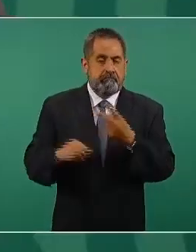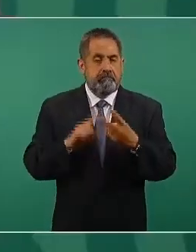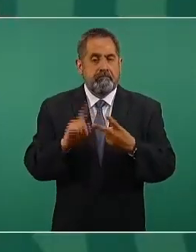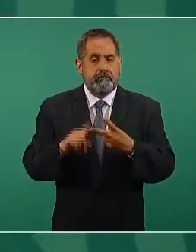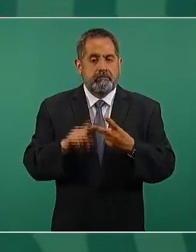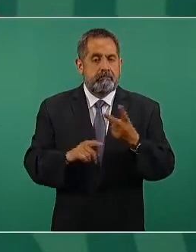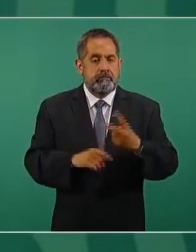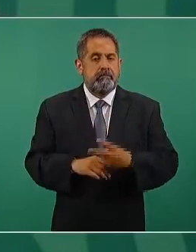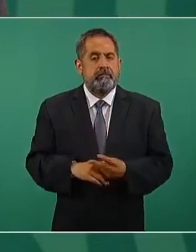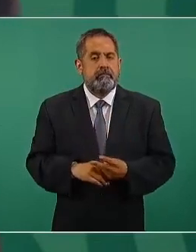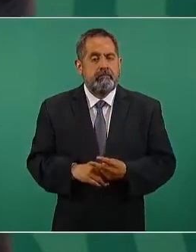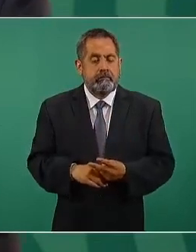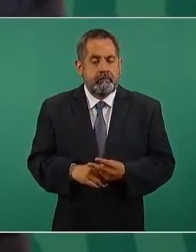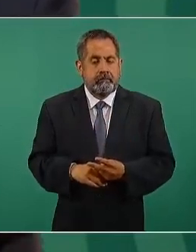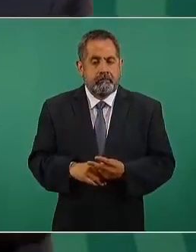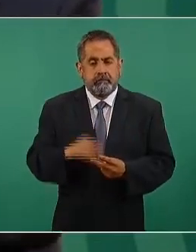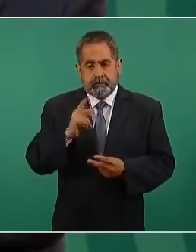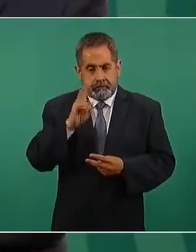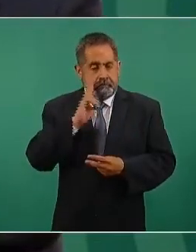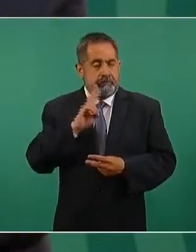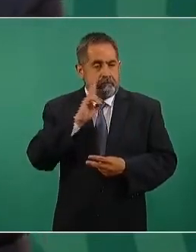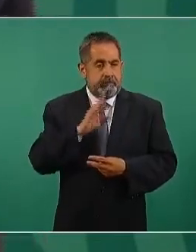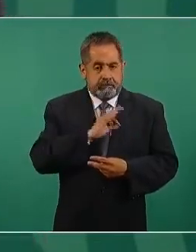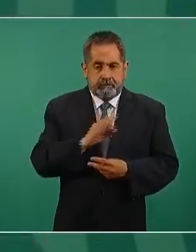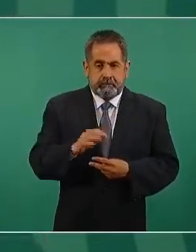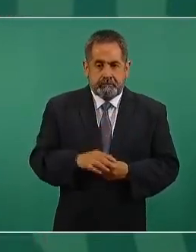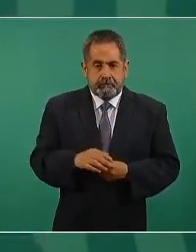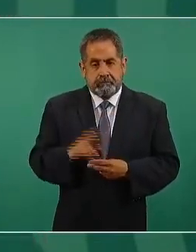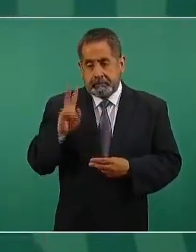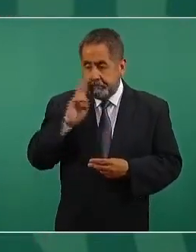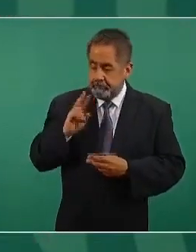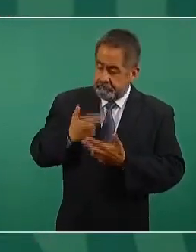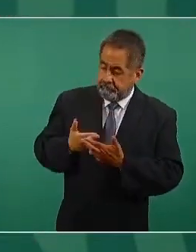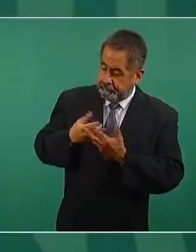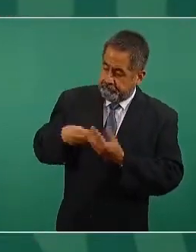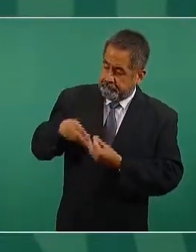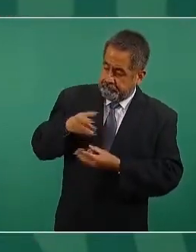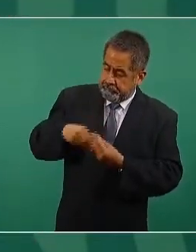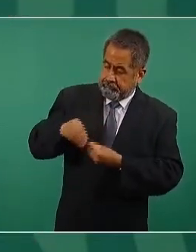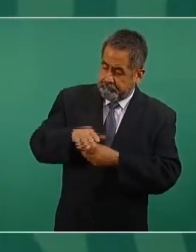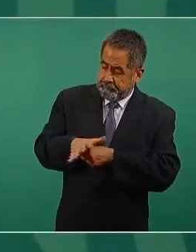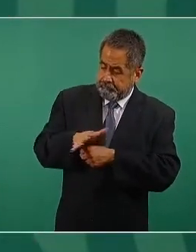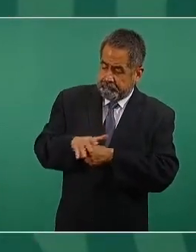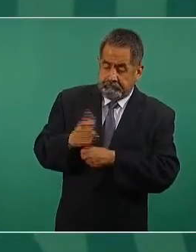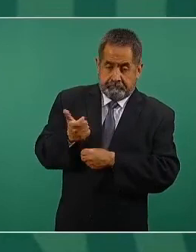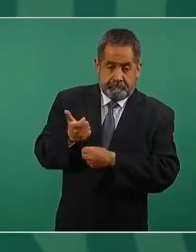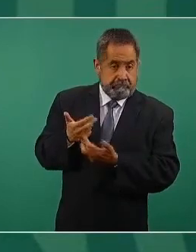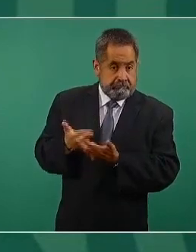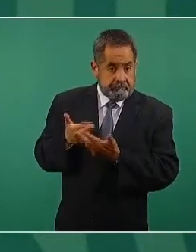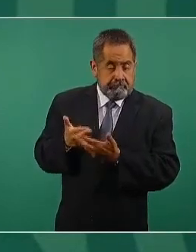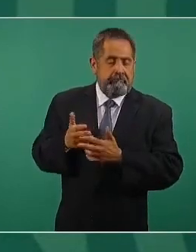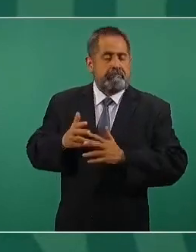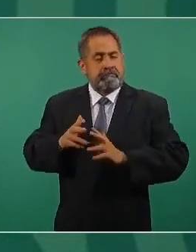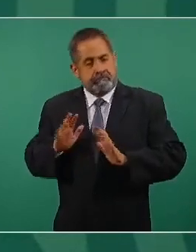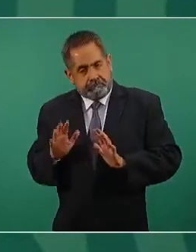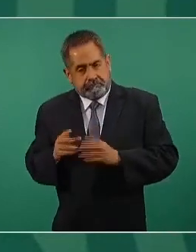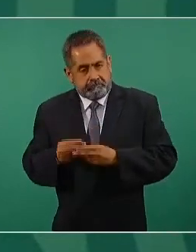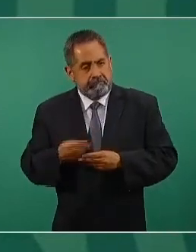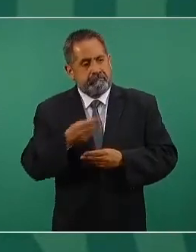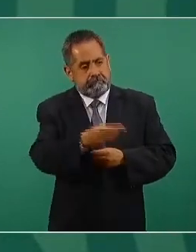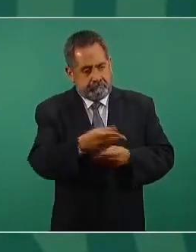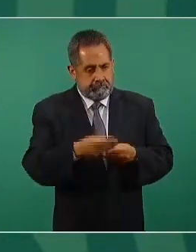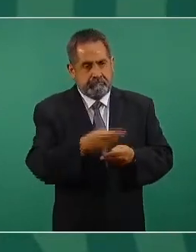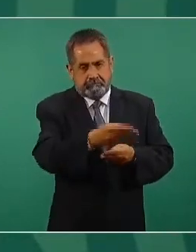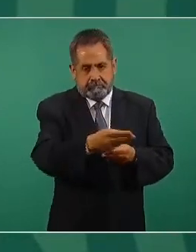Segundo, que podamos, en la medida de nuestras posibilidades económicas, reparar el